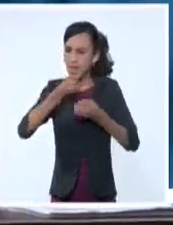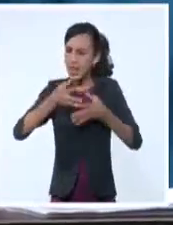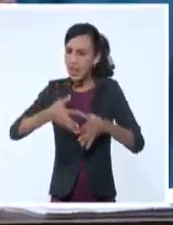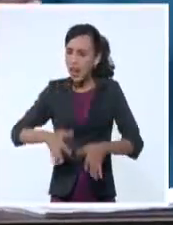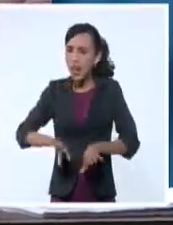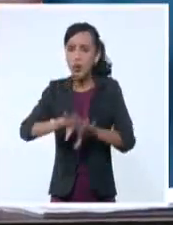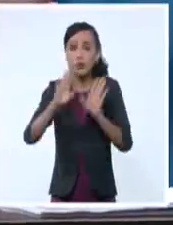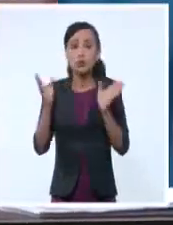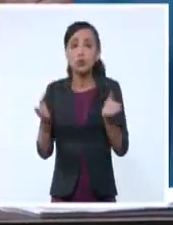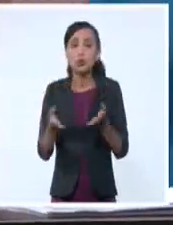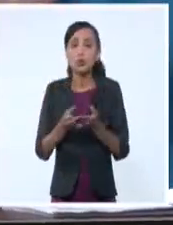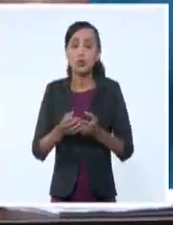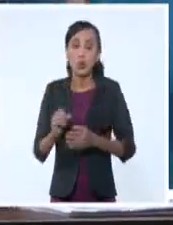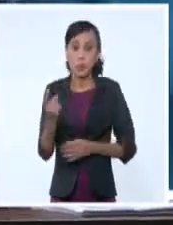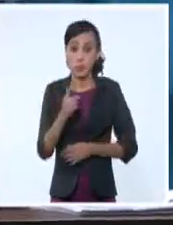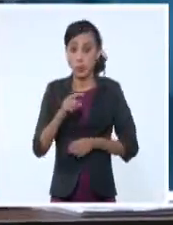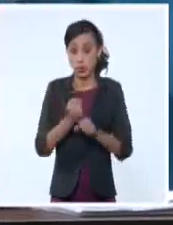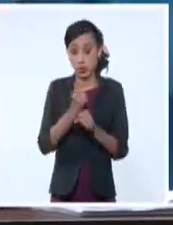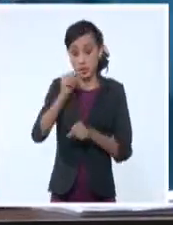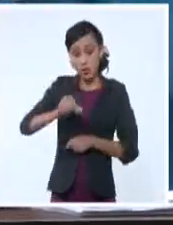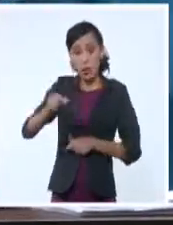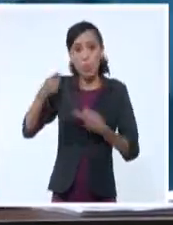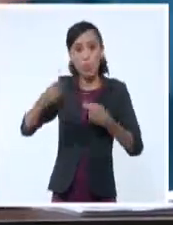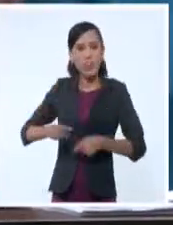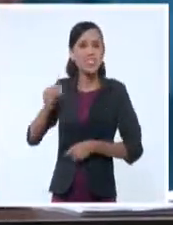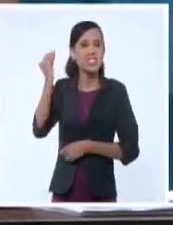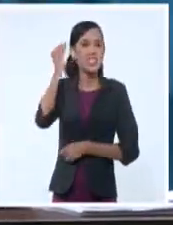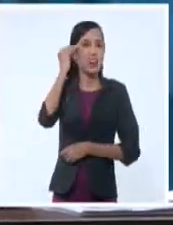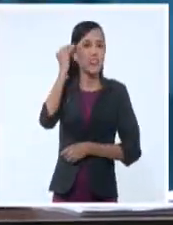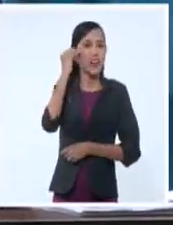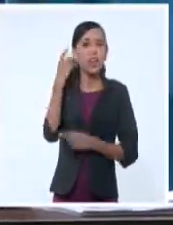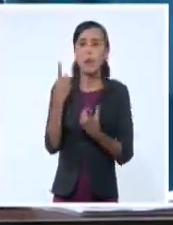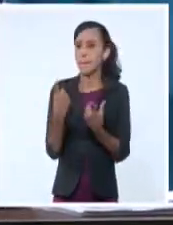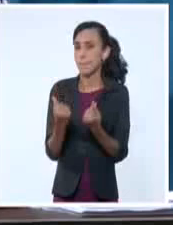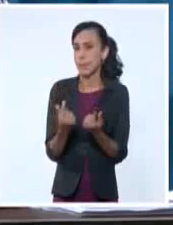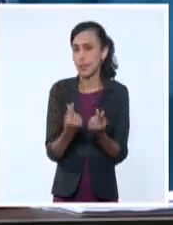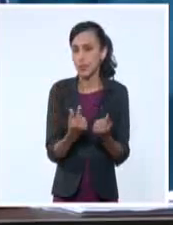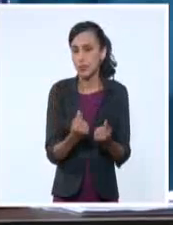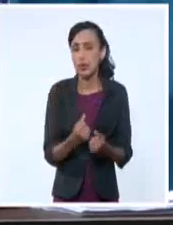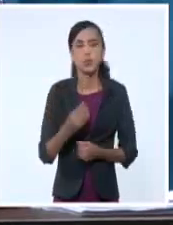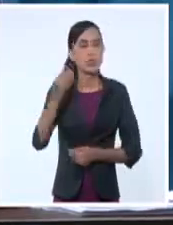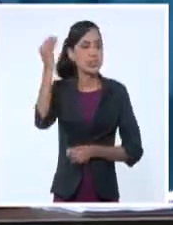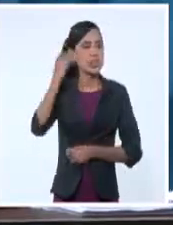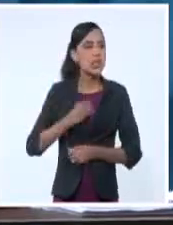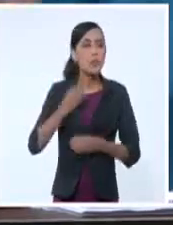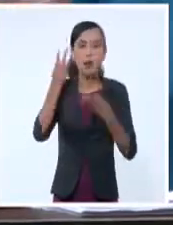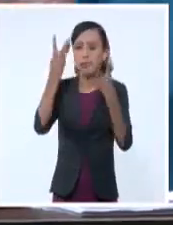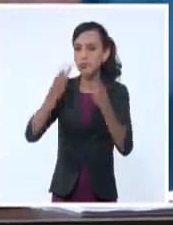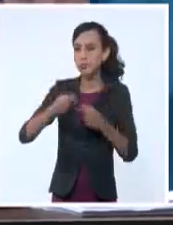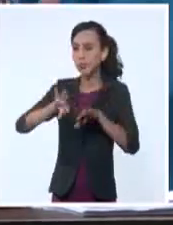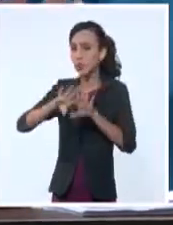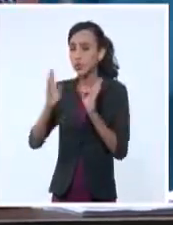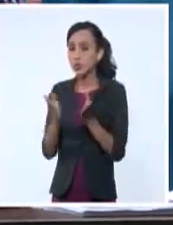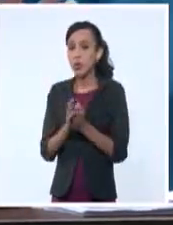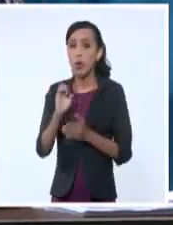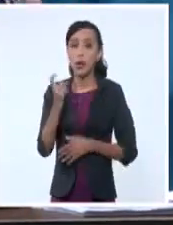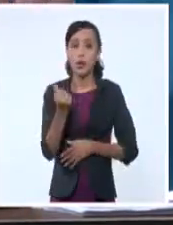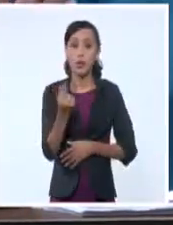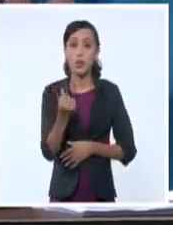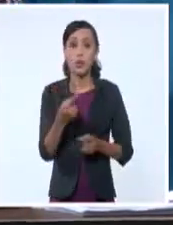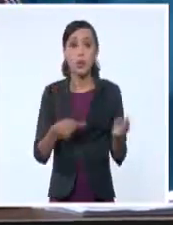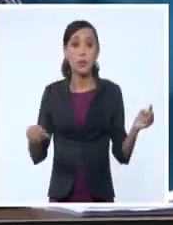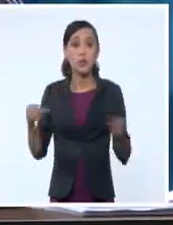La transparencia empieza porque los trabajadores conozcan los presupuestos, conozcan los datos económicos fundamentales y todos